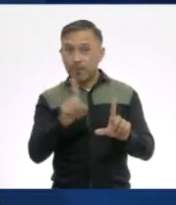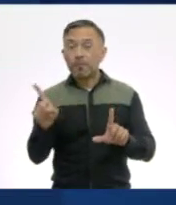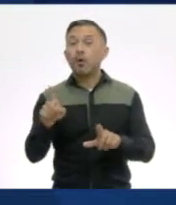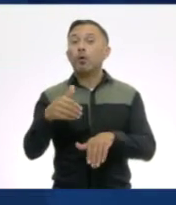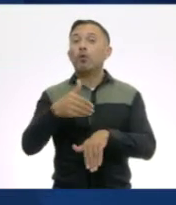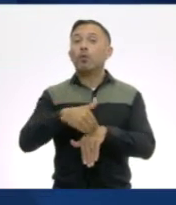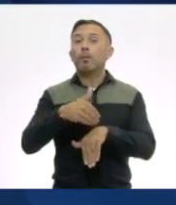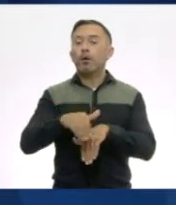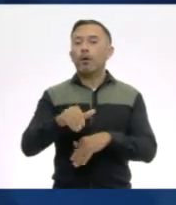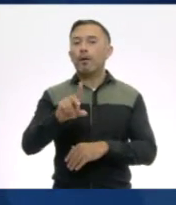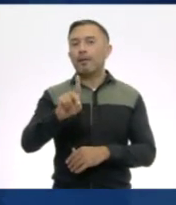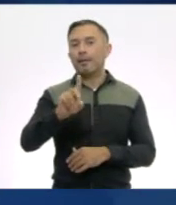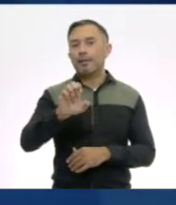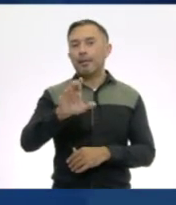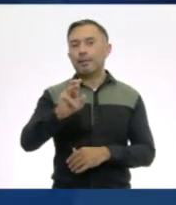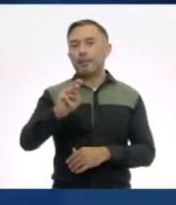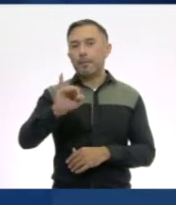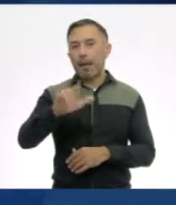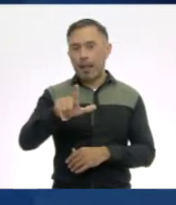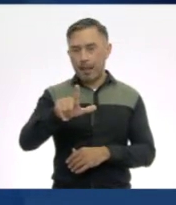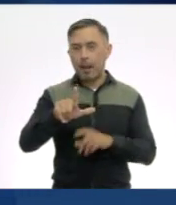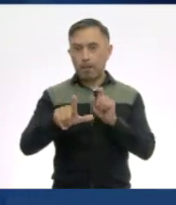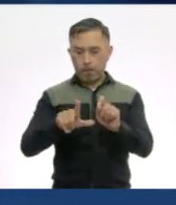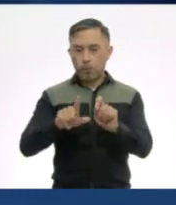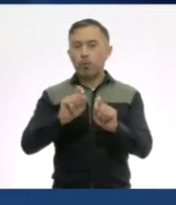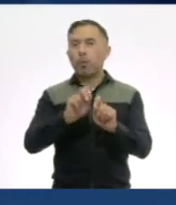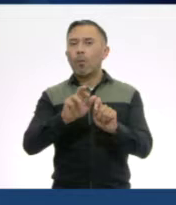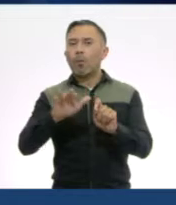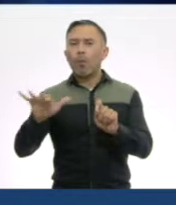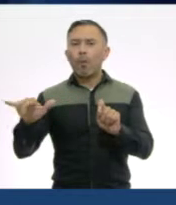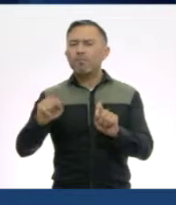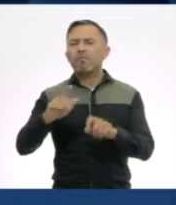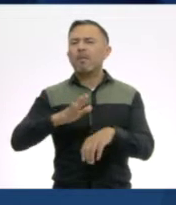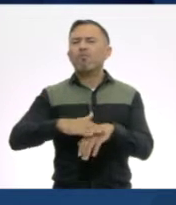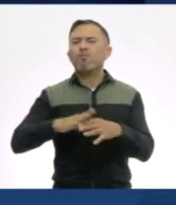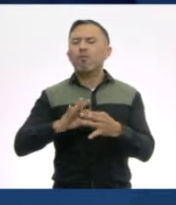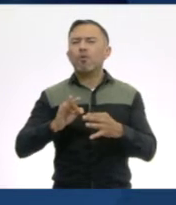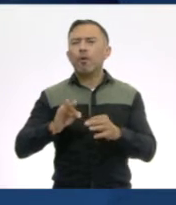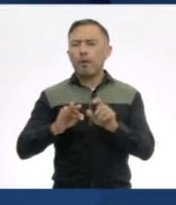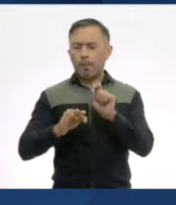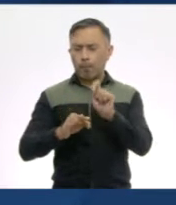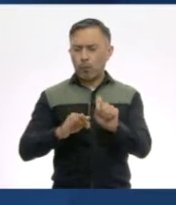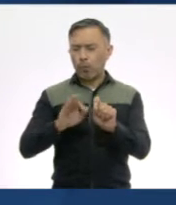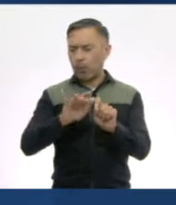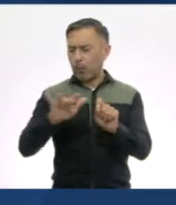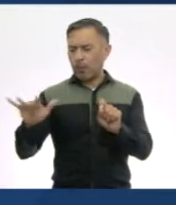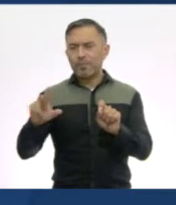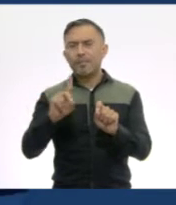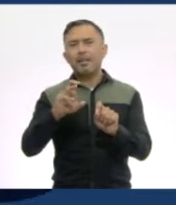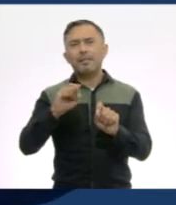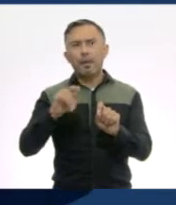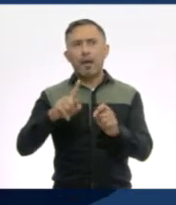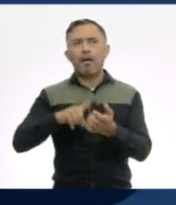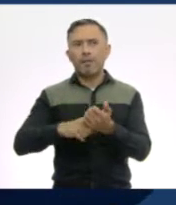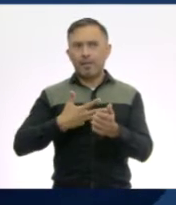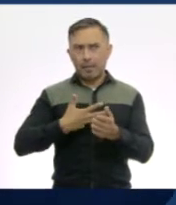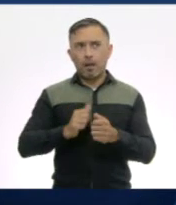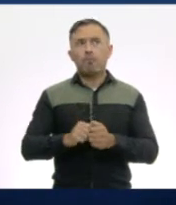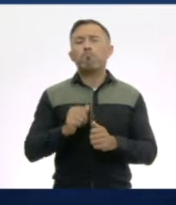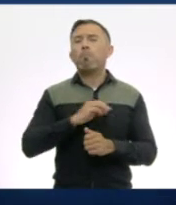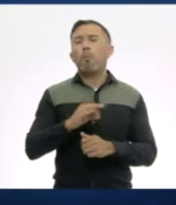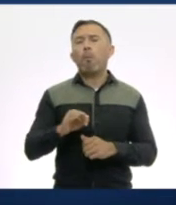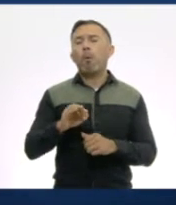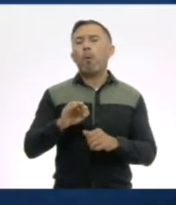decimal. Sí. Recuerden que el número decimal es una expresión que se compone de números enteros y números